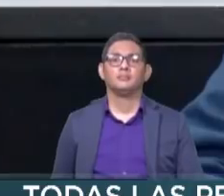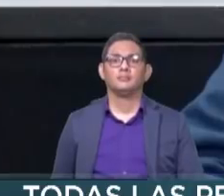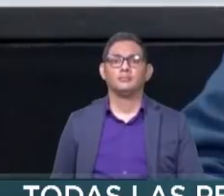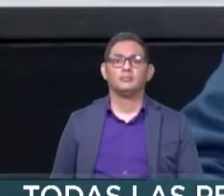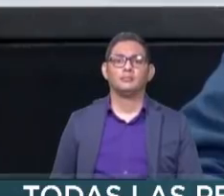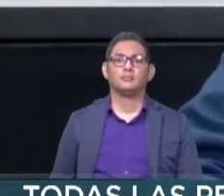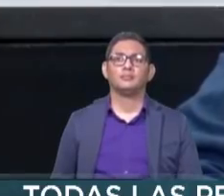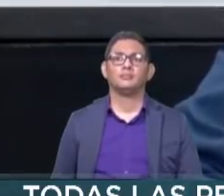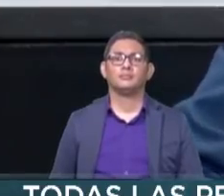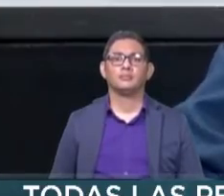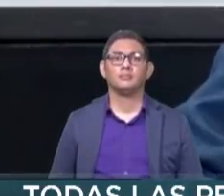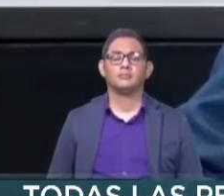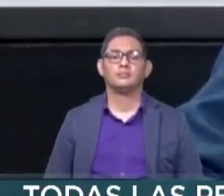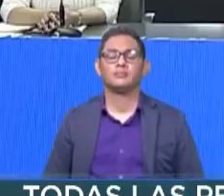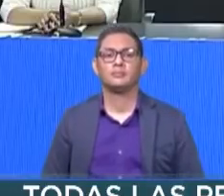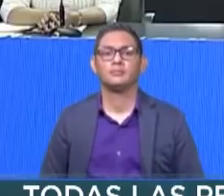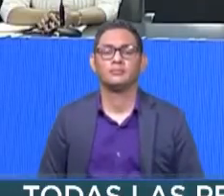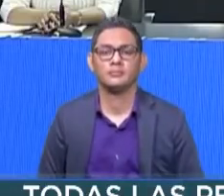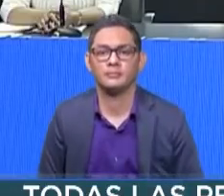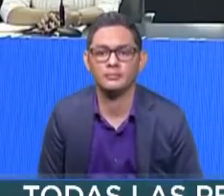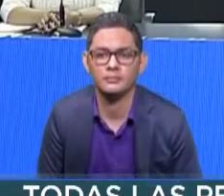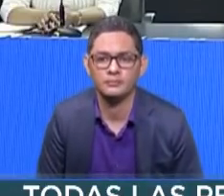y Ginecología. Adelante, doctor.